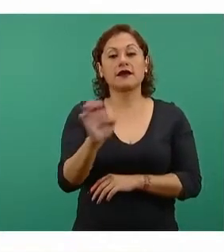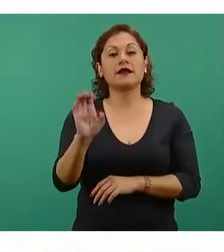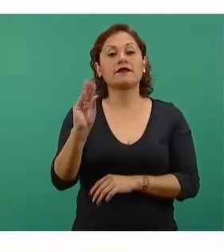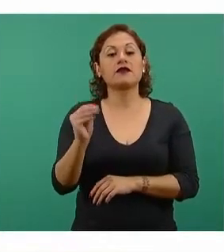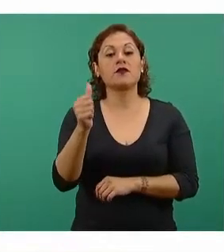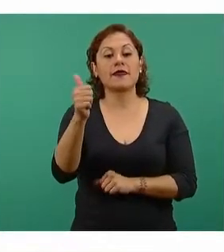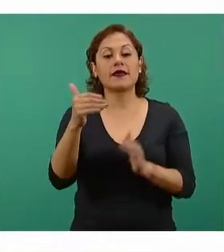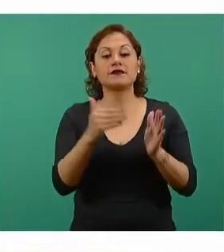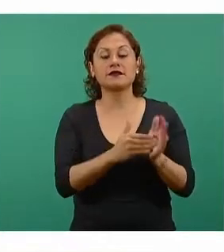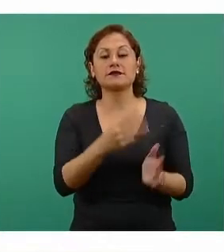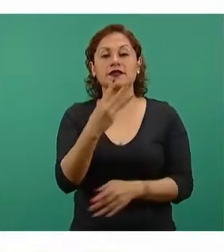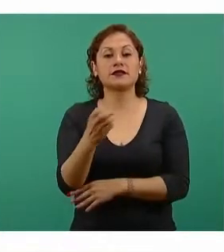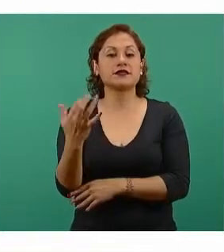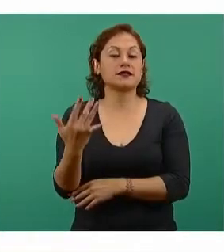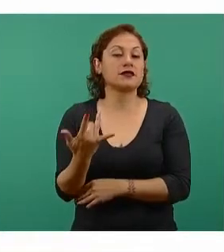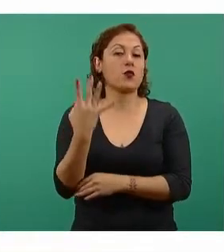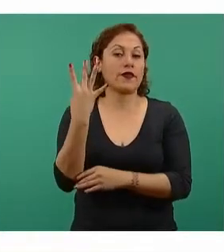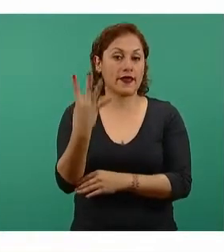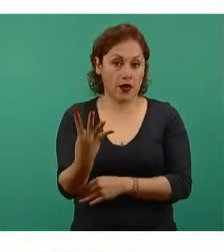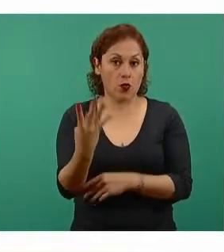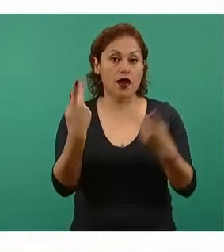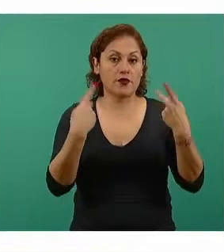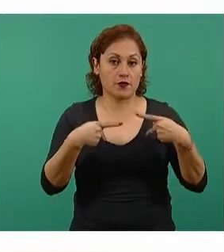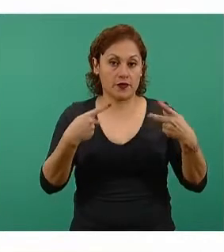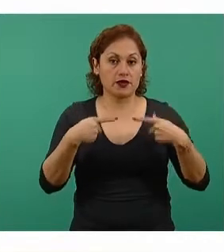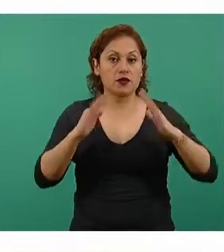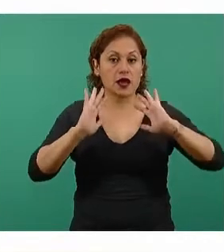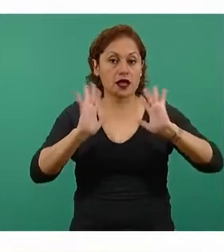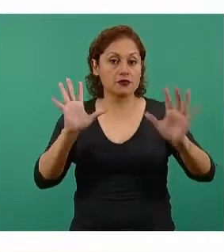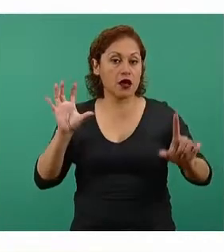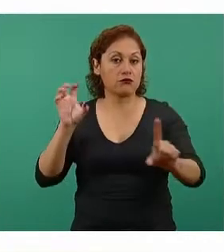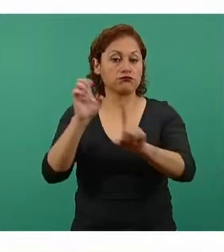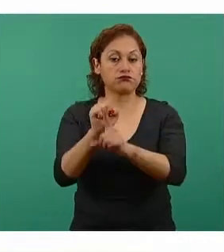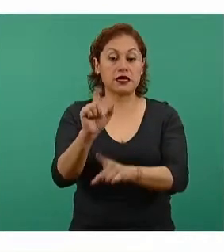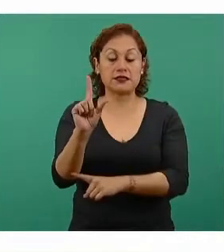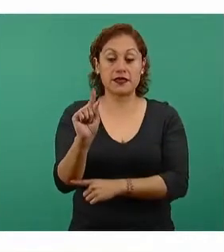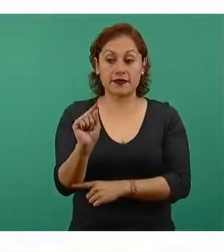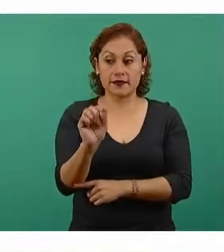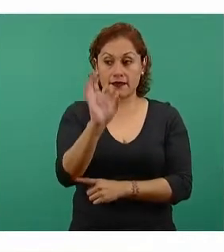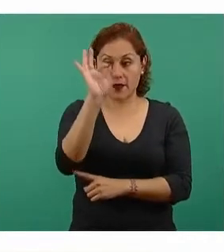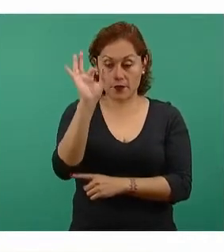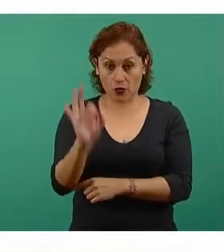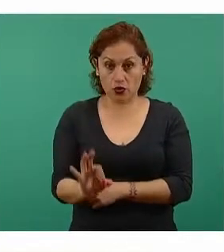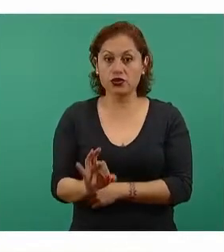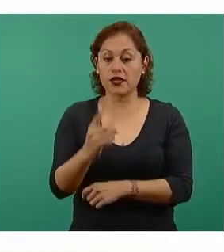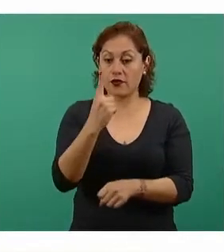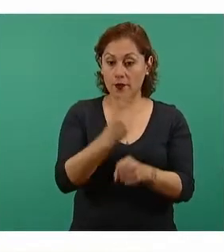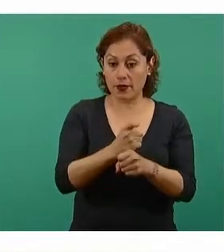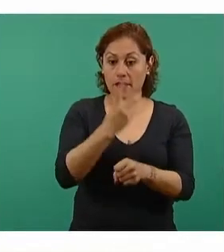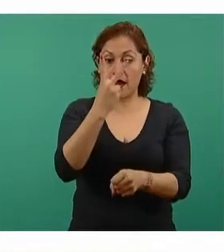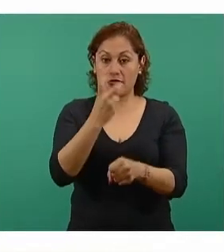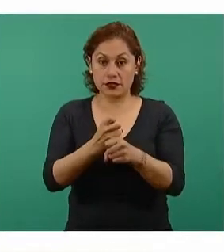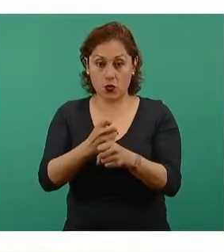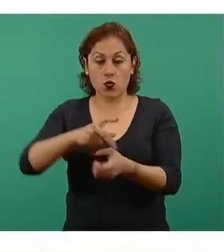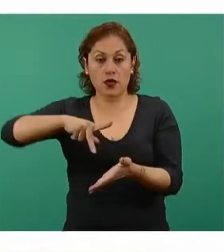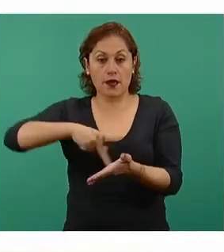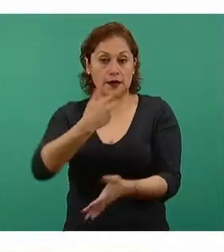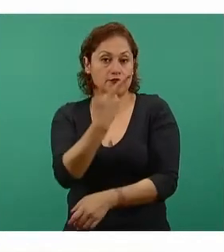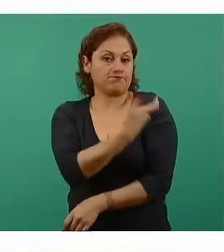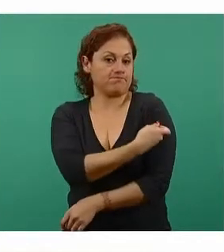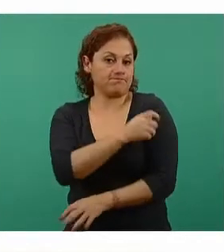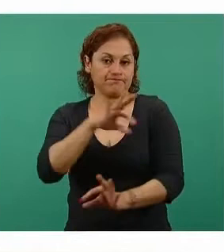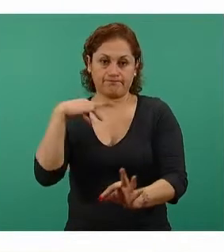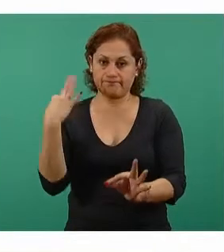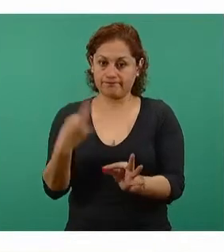596,354. Esto se refiere a que ya llevamos un avance del 70% con las segundas dosis con base a lo que se venía